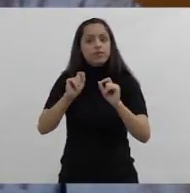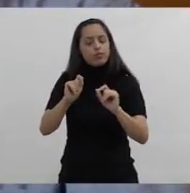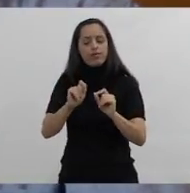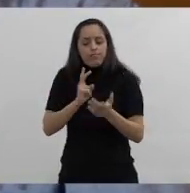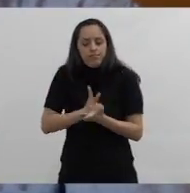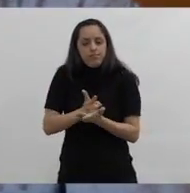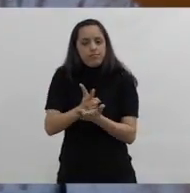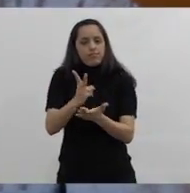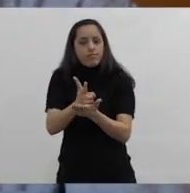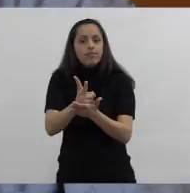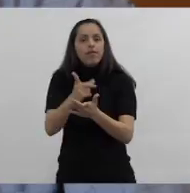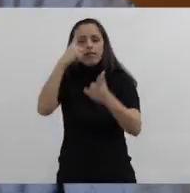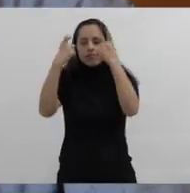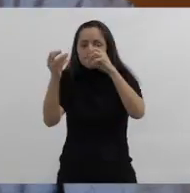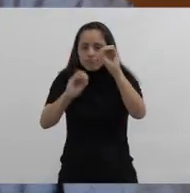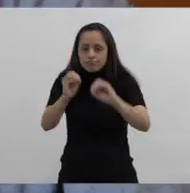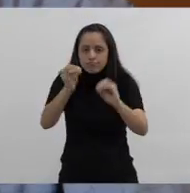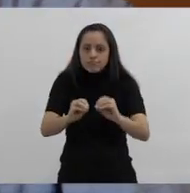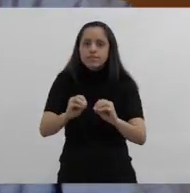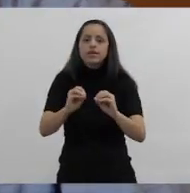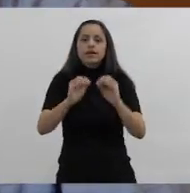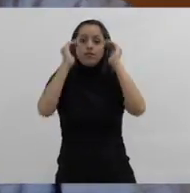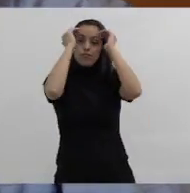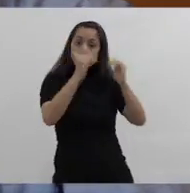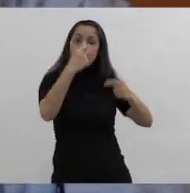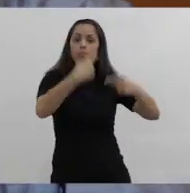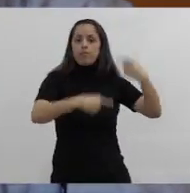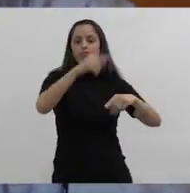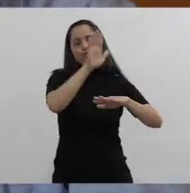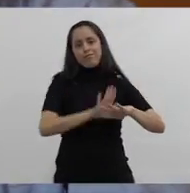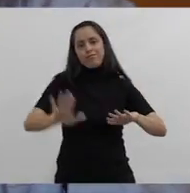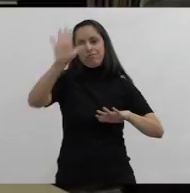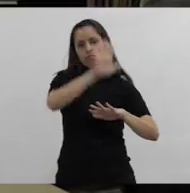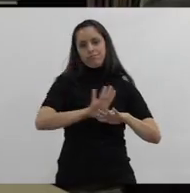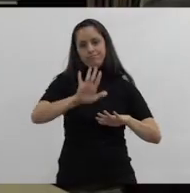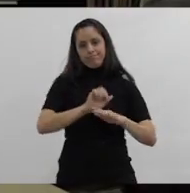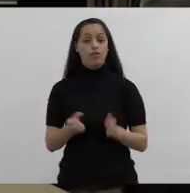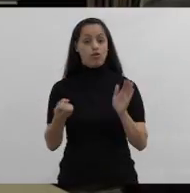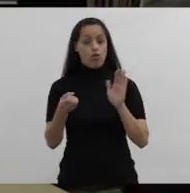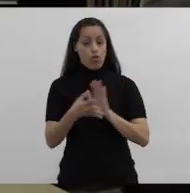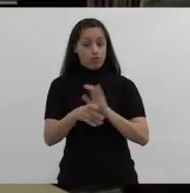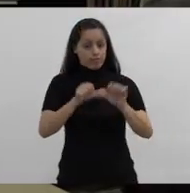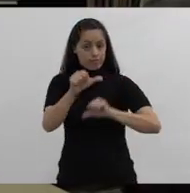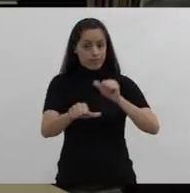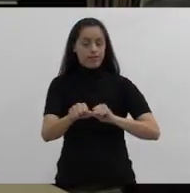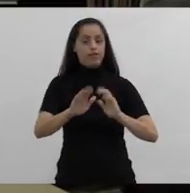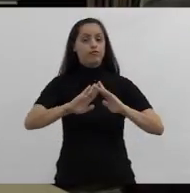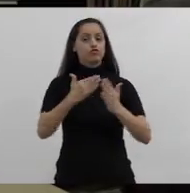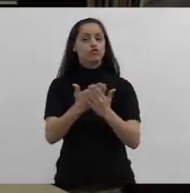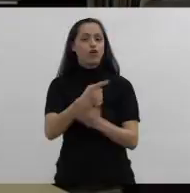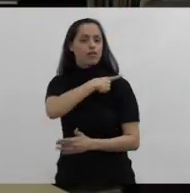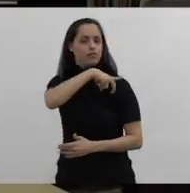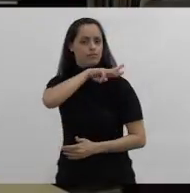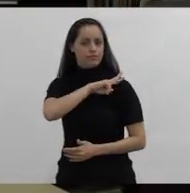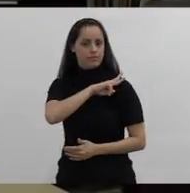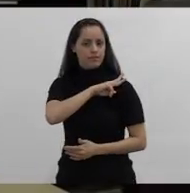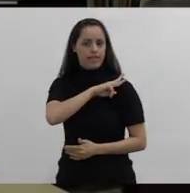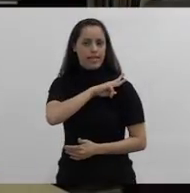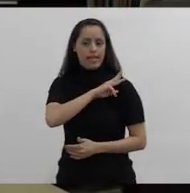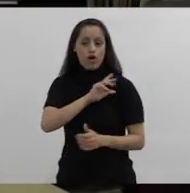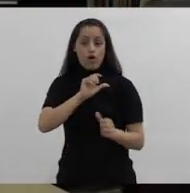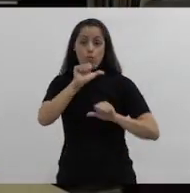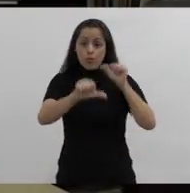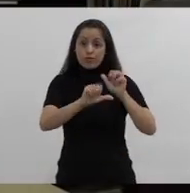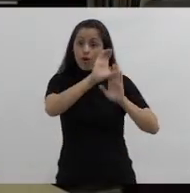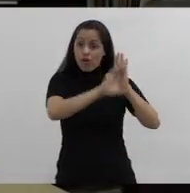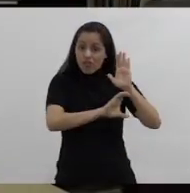es un énfasis en mantener esta diversidad que hoy tiene la ciudad. La nueva escuela secundaria no va a venir a resolver los